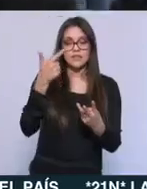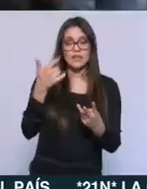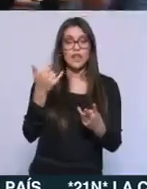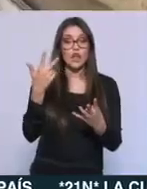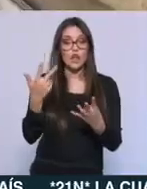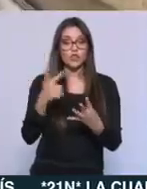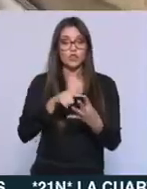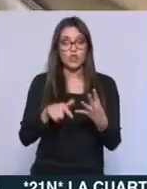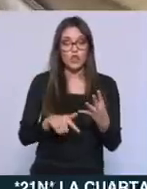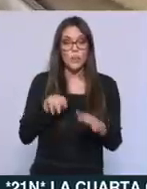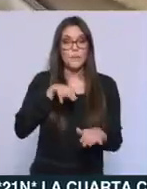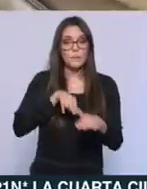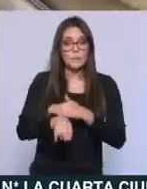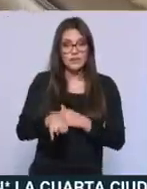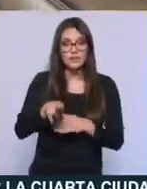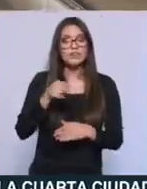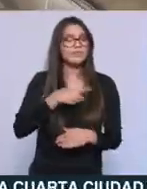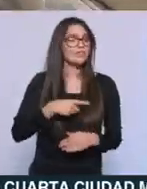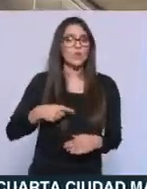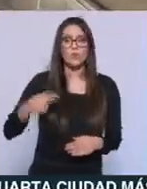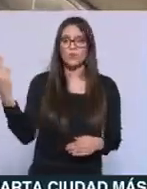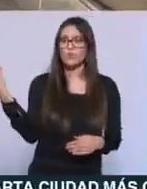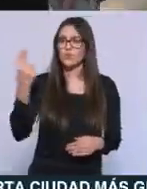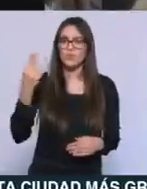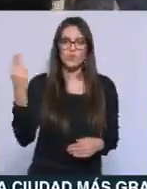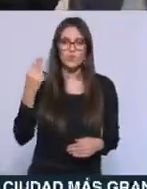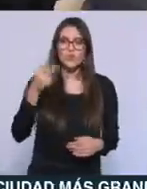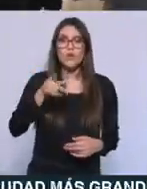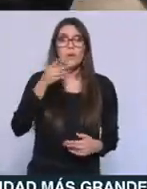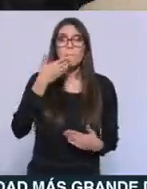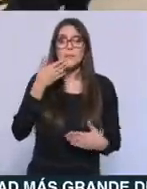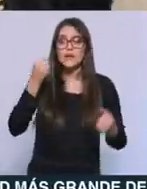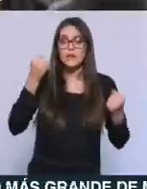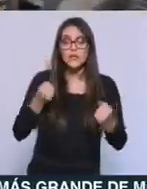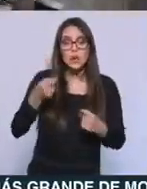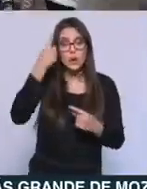emergencia porque no garantizaban la seguridad de los usuarios. Gloria López, 21 Noticias.